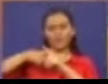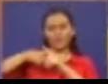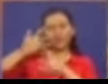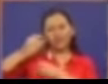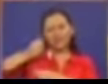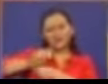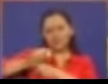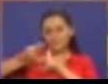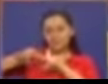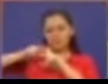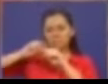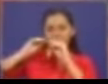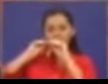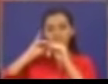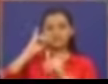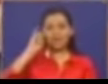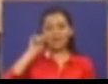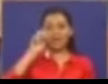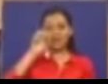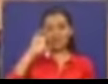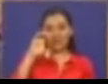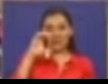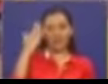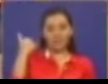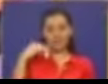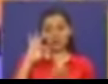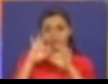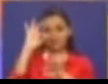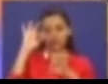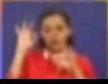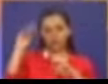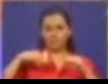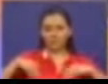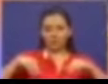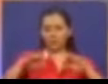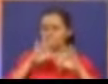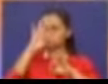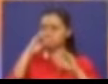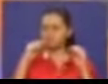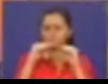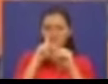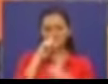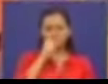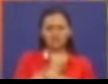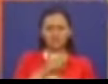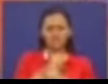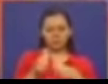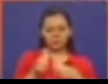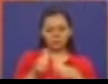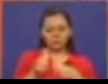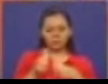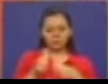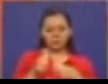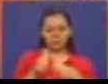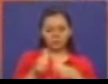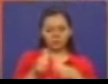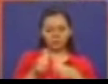el INE cometía la barbaridad metodológica de medir el desempleo, el subempleo, perdón.